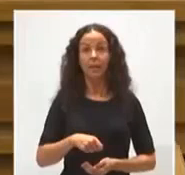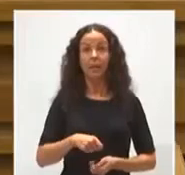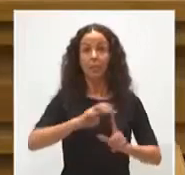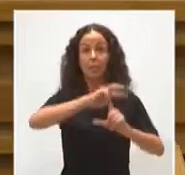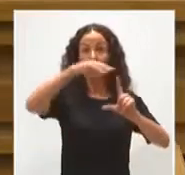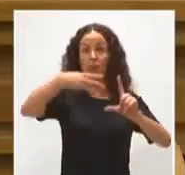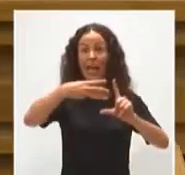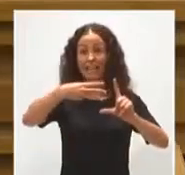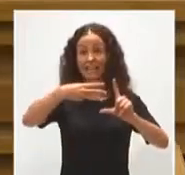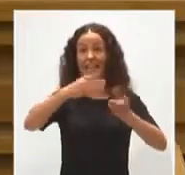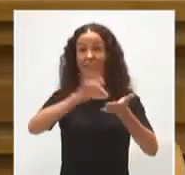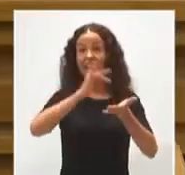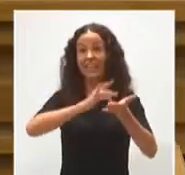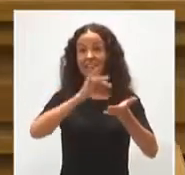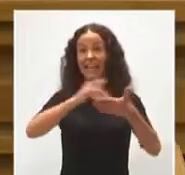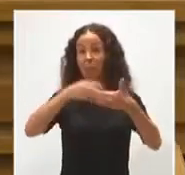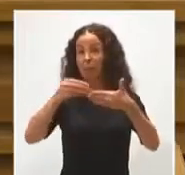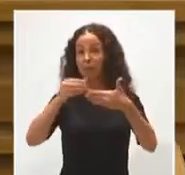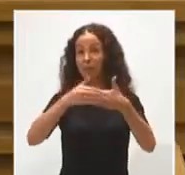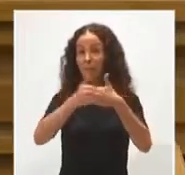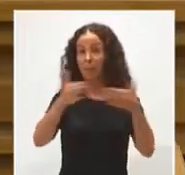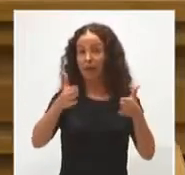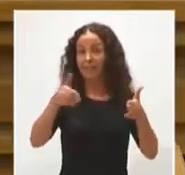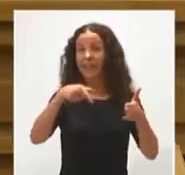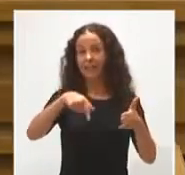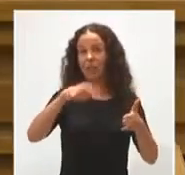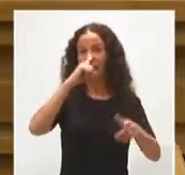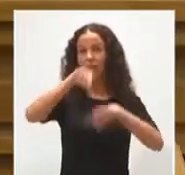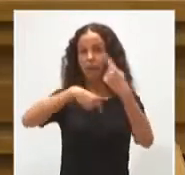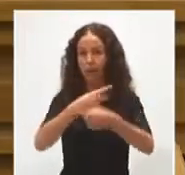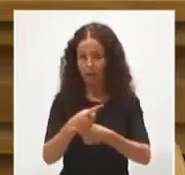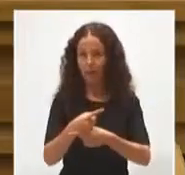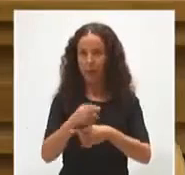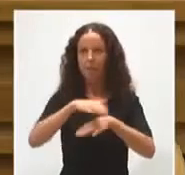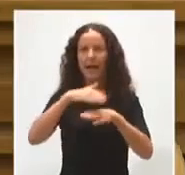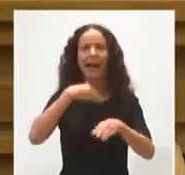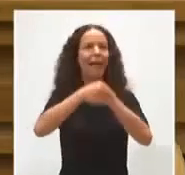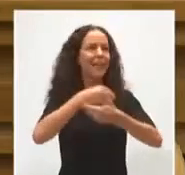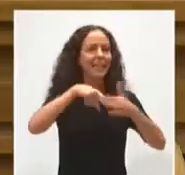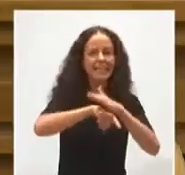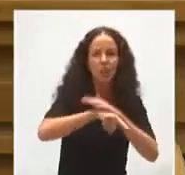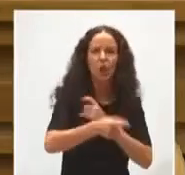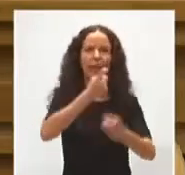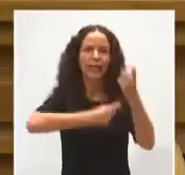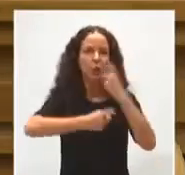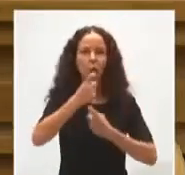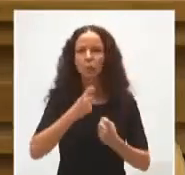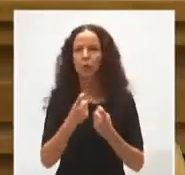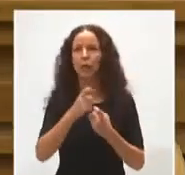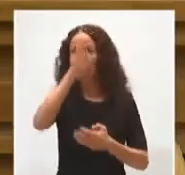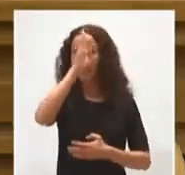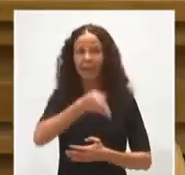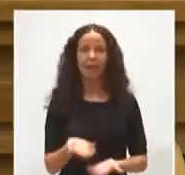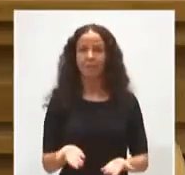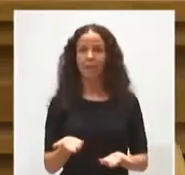que va a permitir a la vuelta de muy poco esto va a ser en el 2022 hacer muchísimos trámites y consultas directamente por